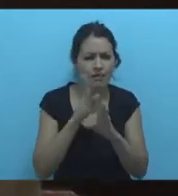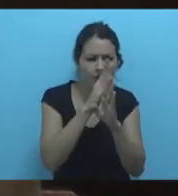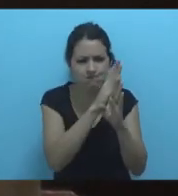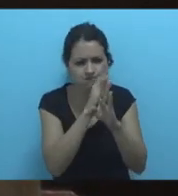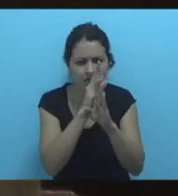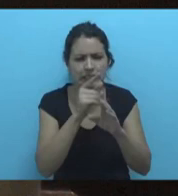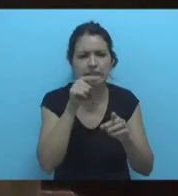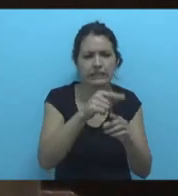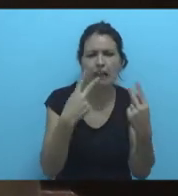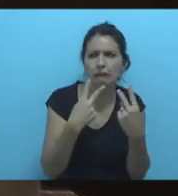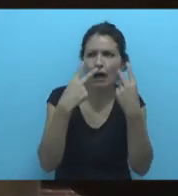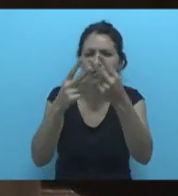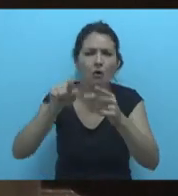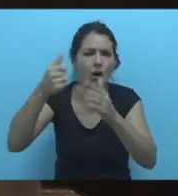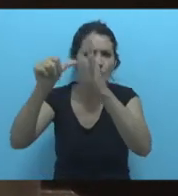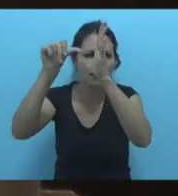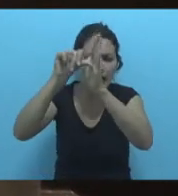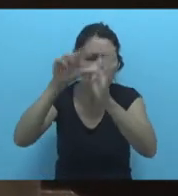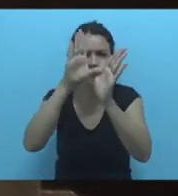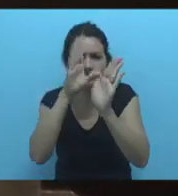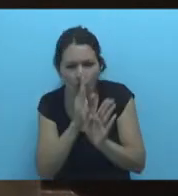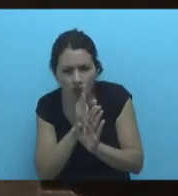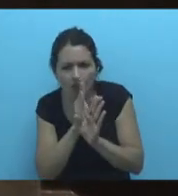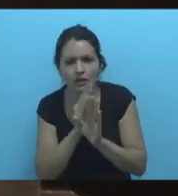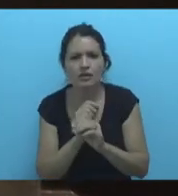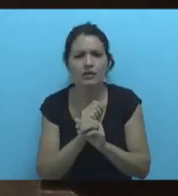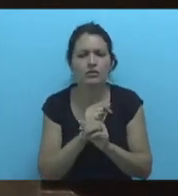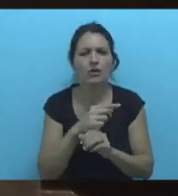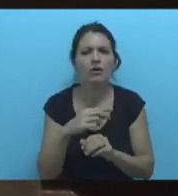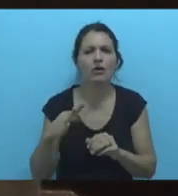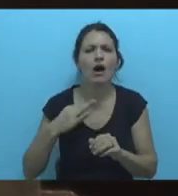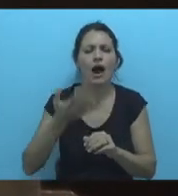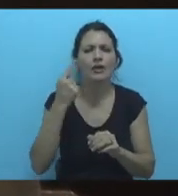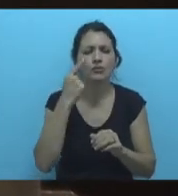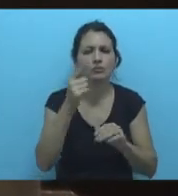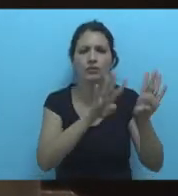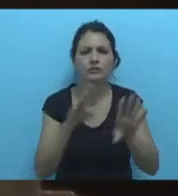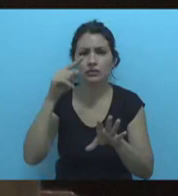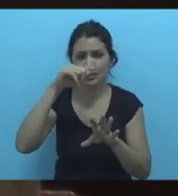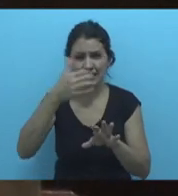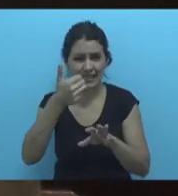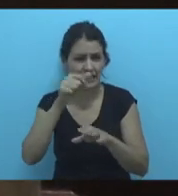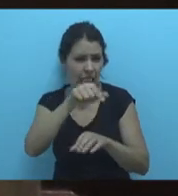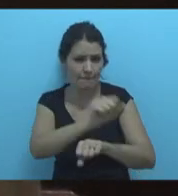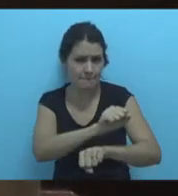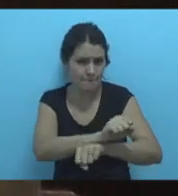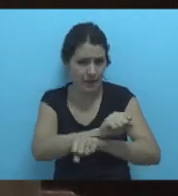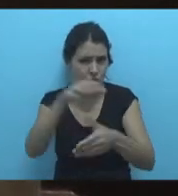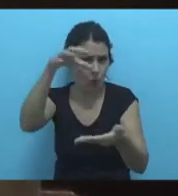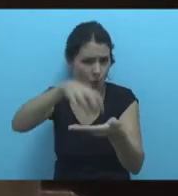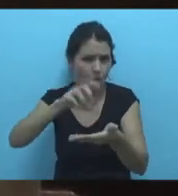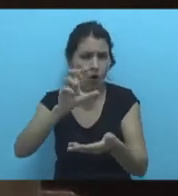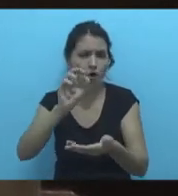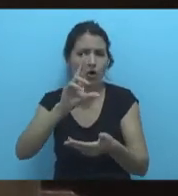que salir del país, regresó. En el 76 estuvo preso, estuvo en la cárcel de Coronda, tuvo